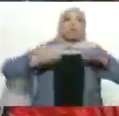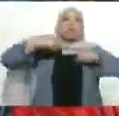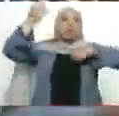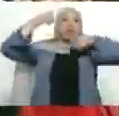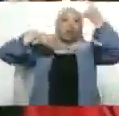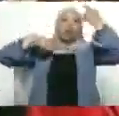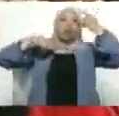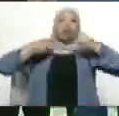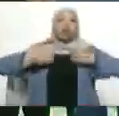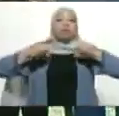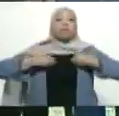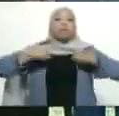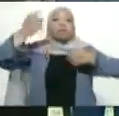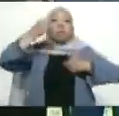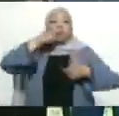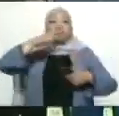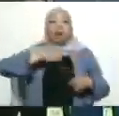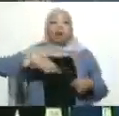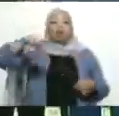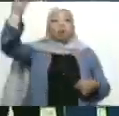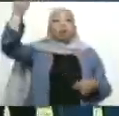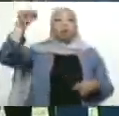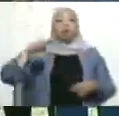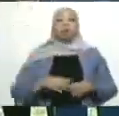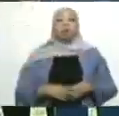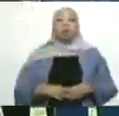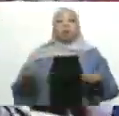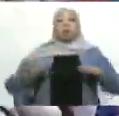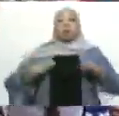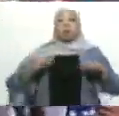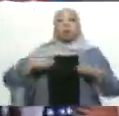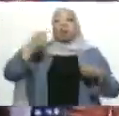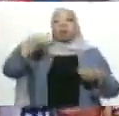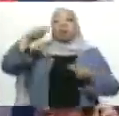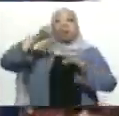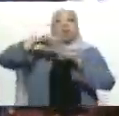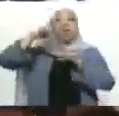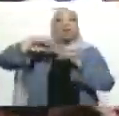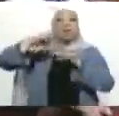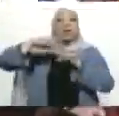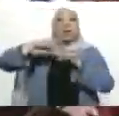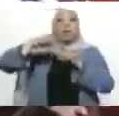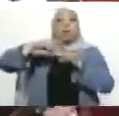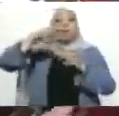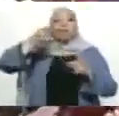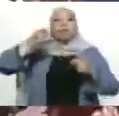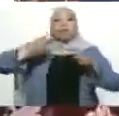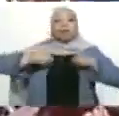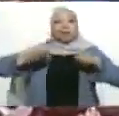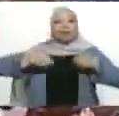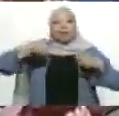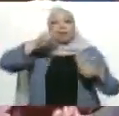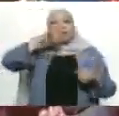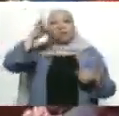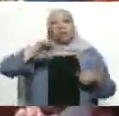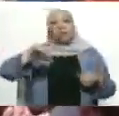Chávez! ¡Que viva Maduro! ¡Que viva el Táchira! ¡Que viva Freddy!